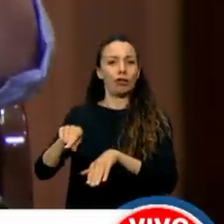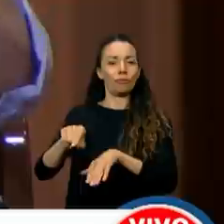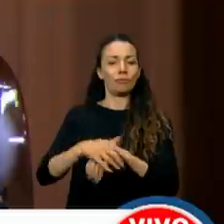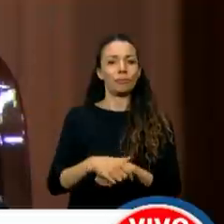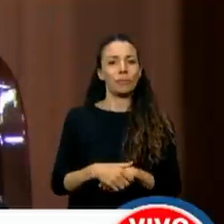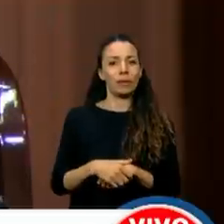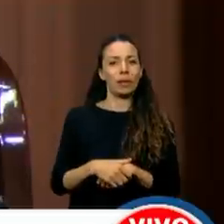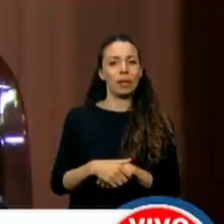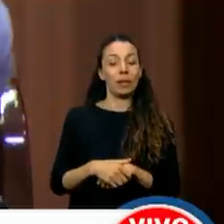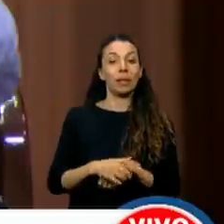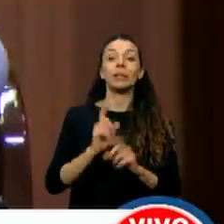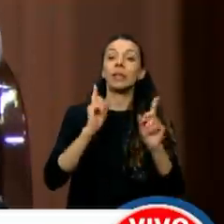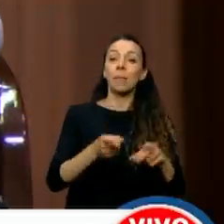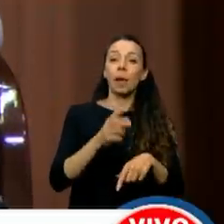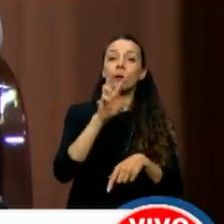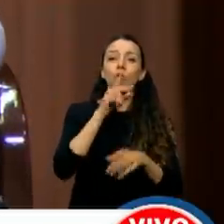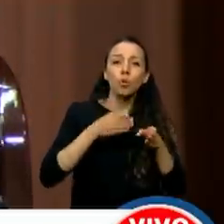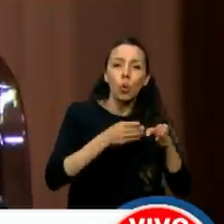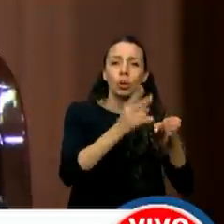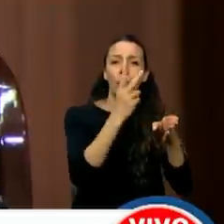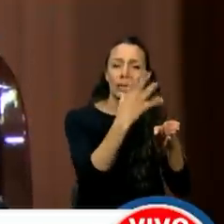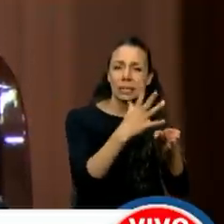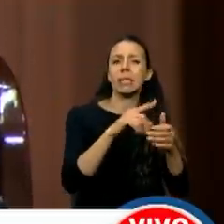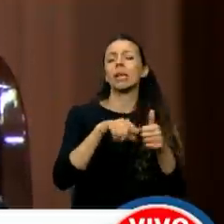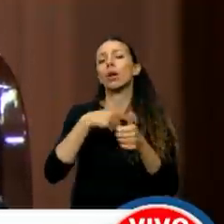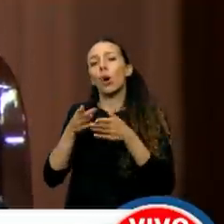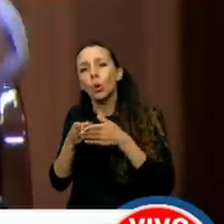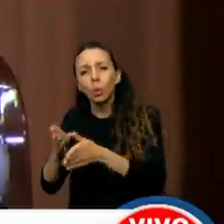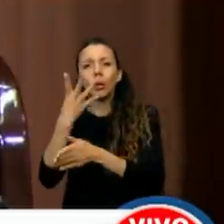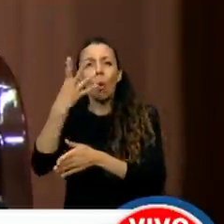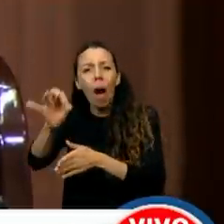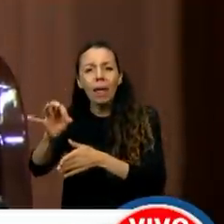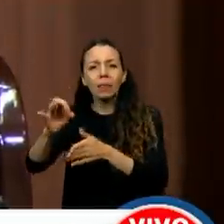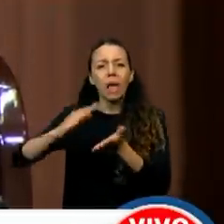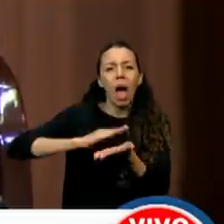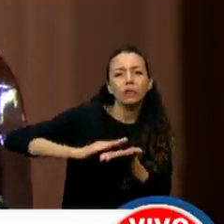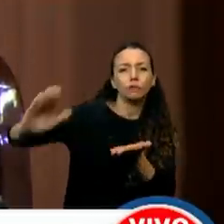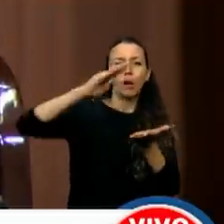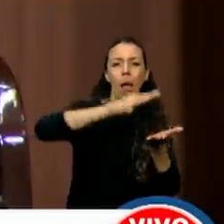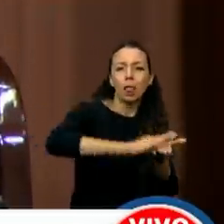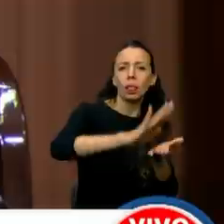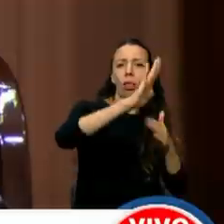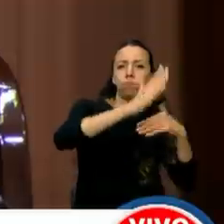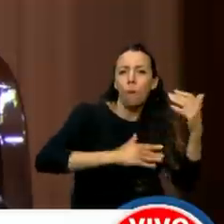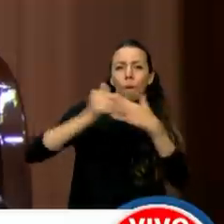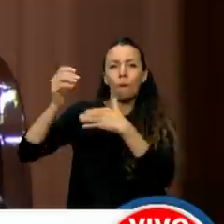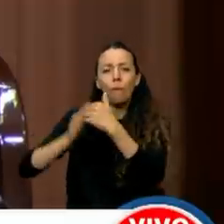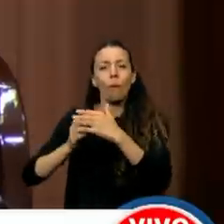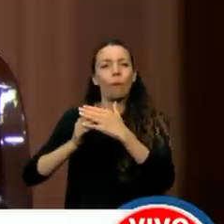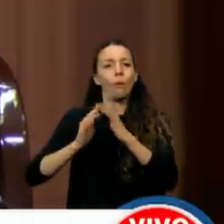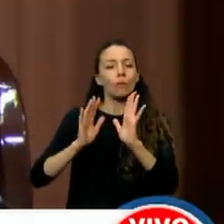la ruta 25 la ruta 40 en pleno asfalto pero quiero marcar esto que es muy importante